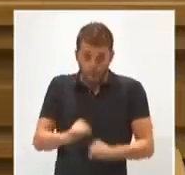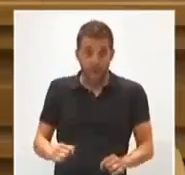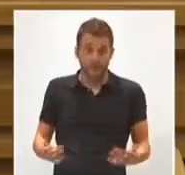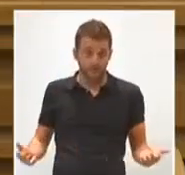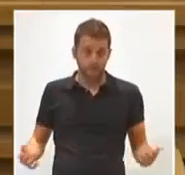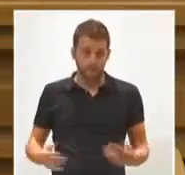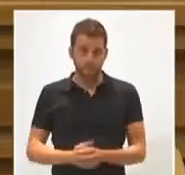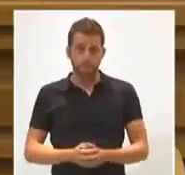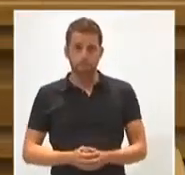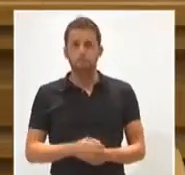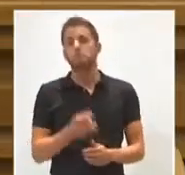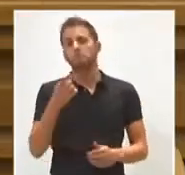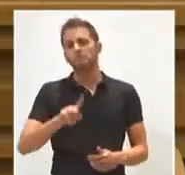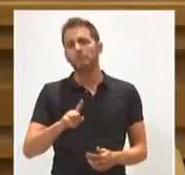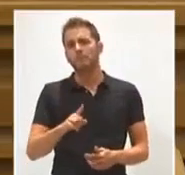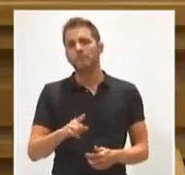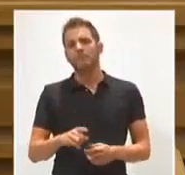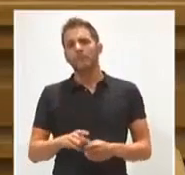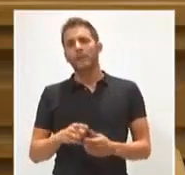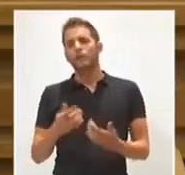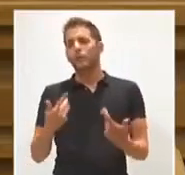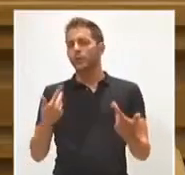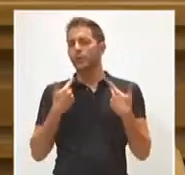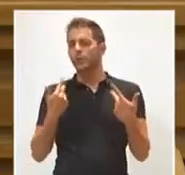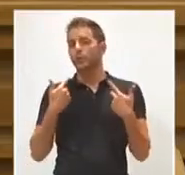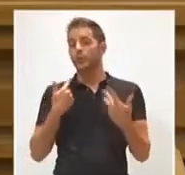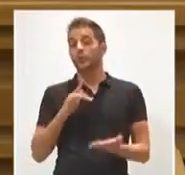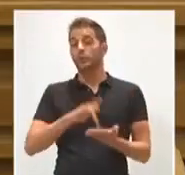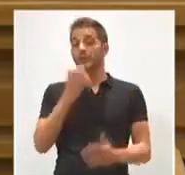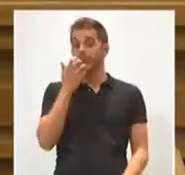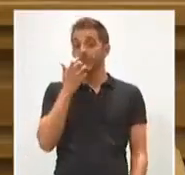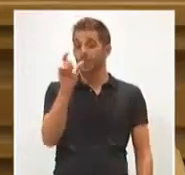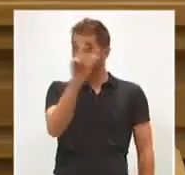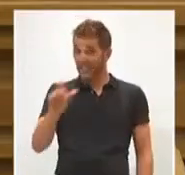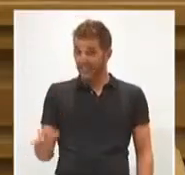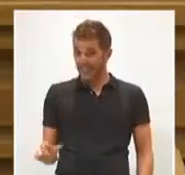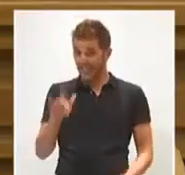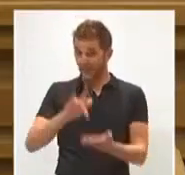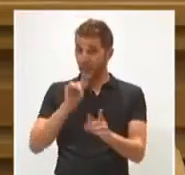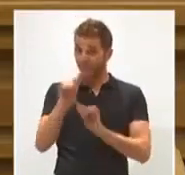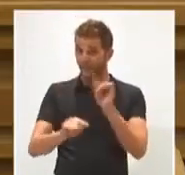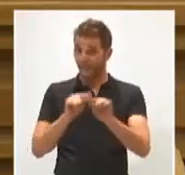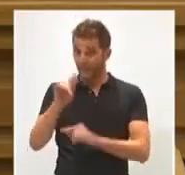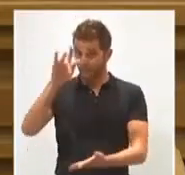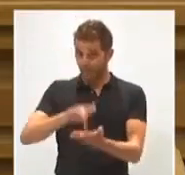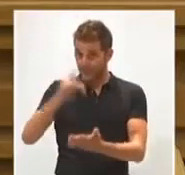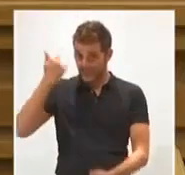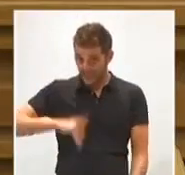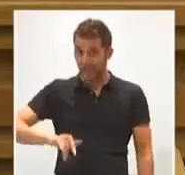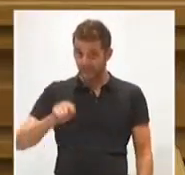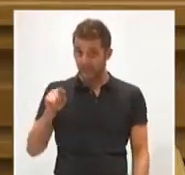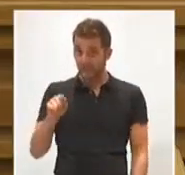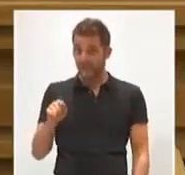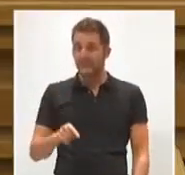fíjense que es más doloroso cuando ya estaba latente en italia cuando ya estaba latente en italia